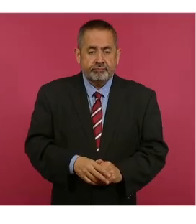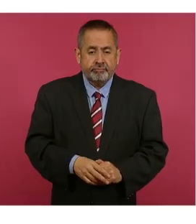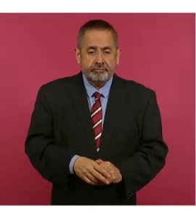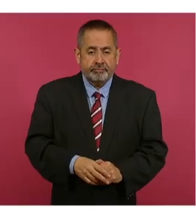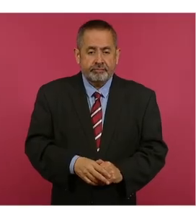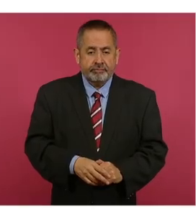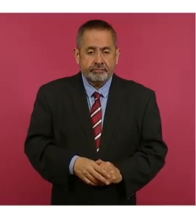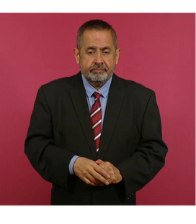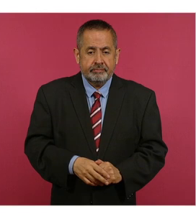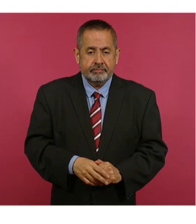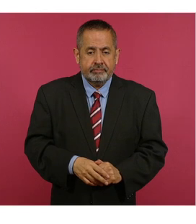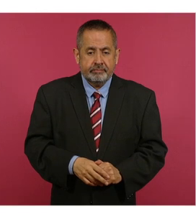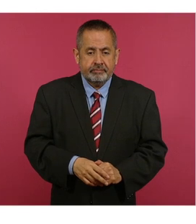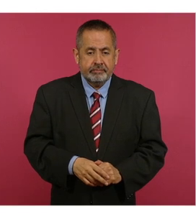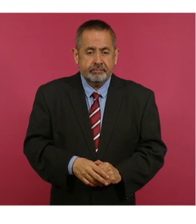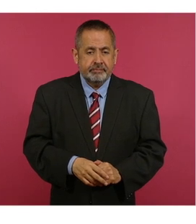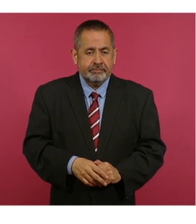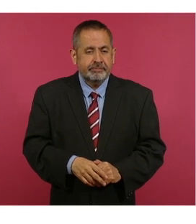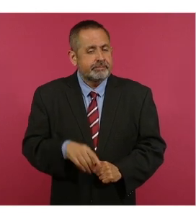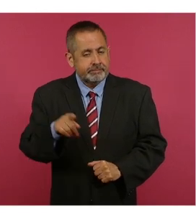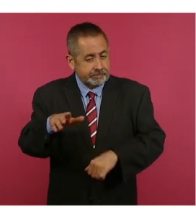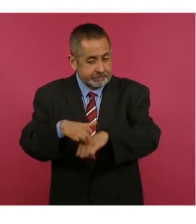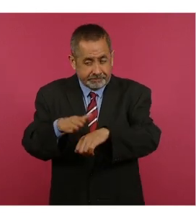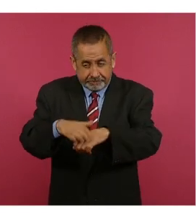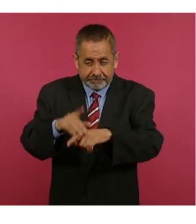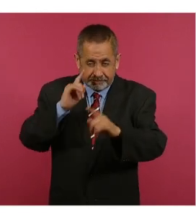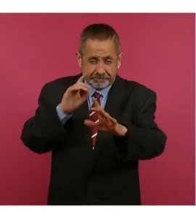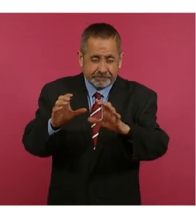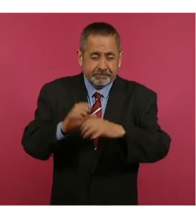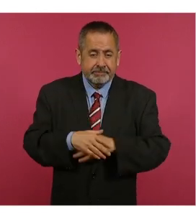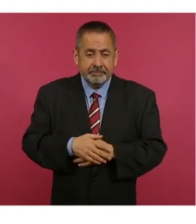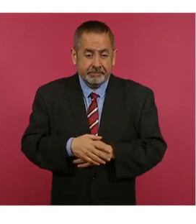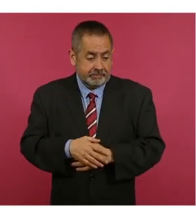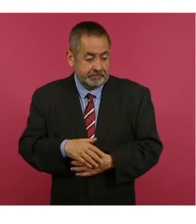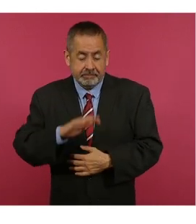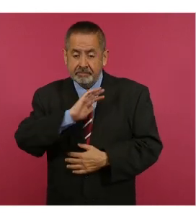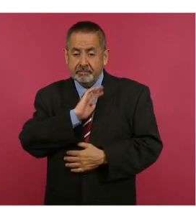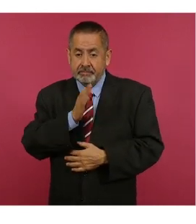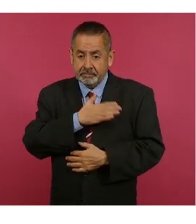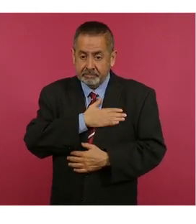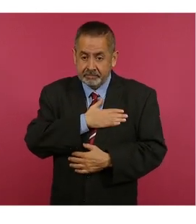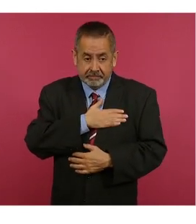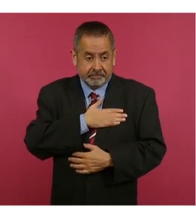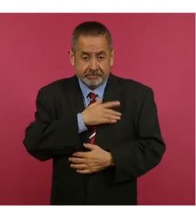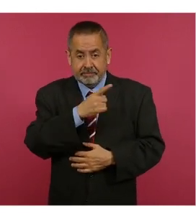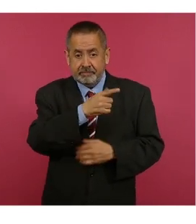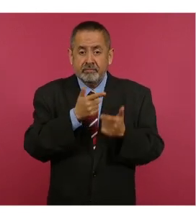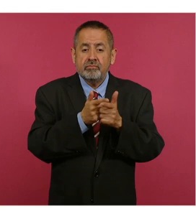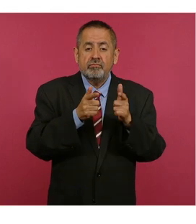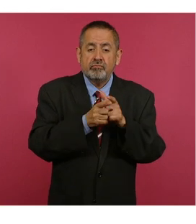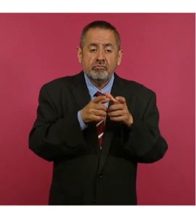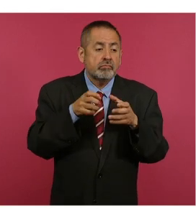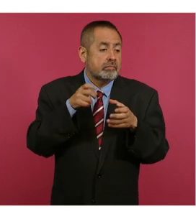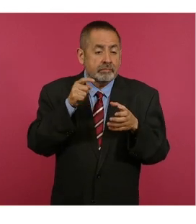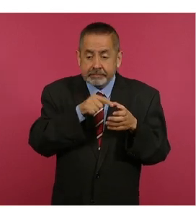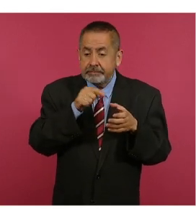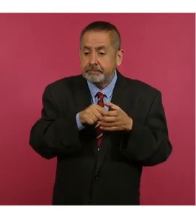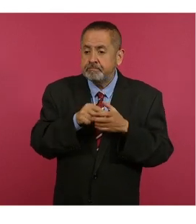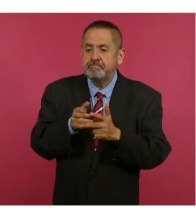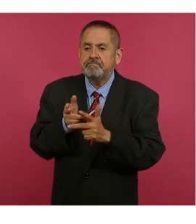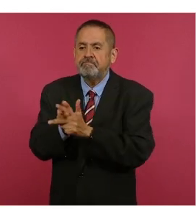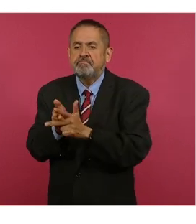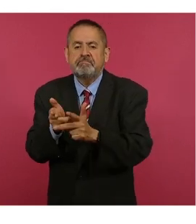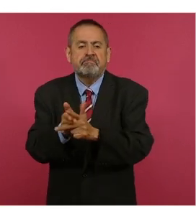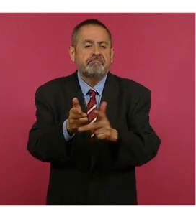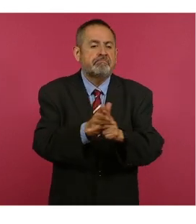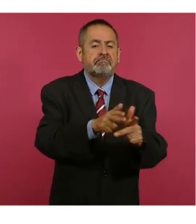Es el organizador de la matanza en España. El Frente